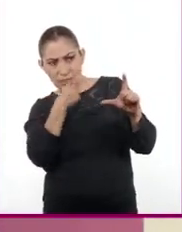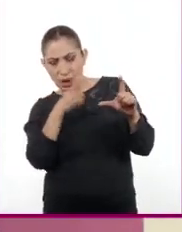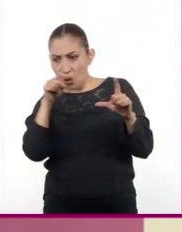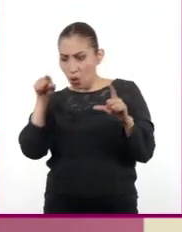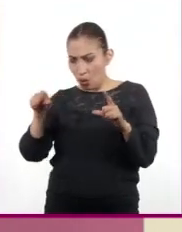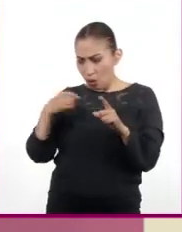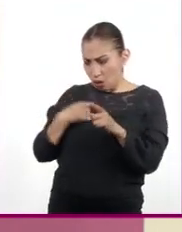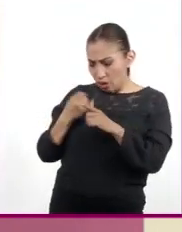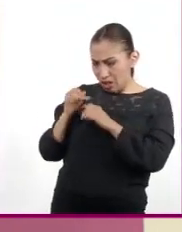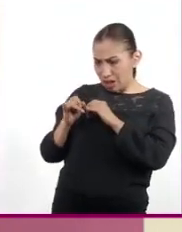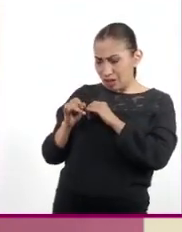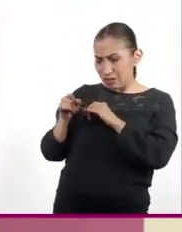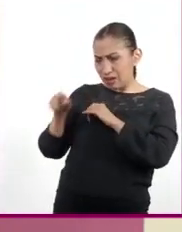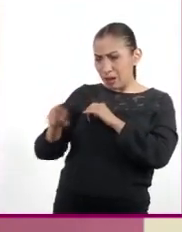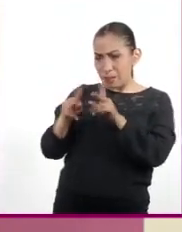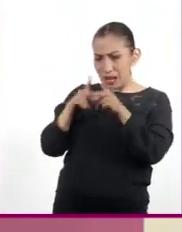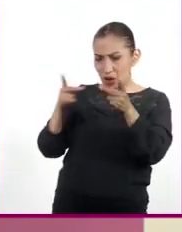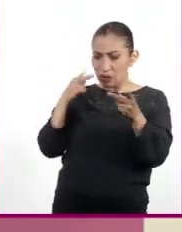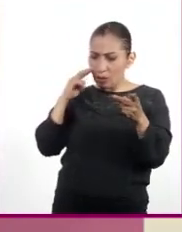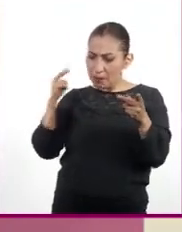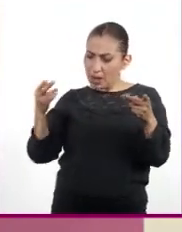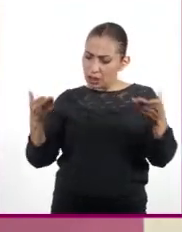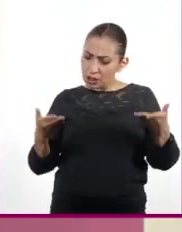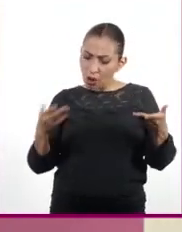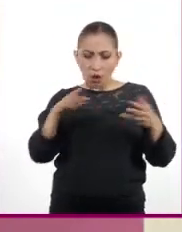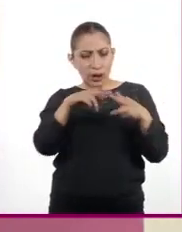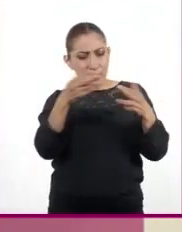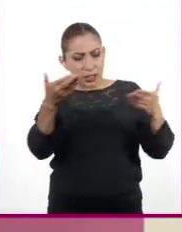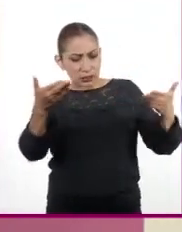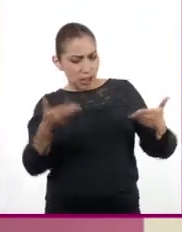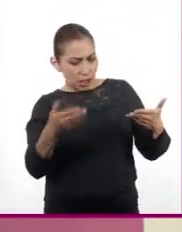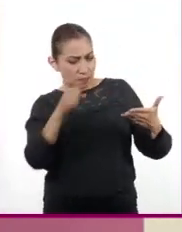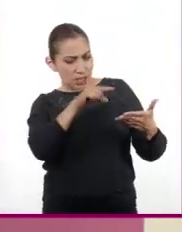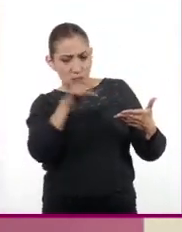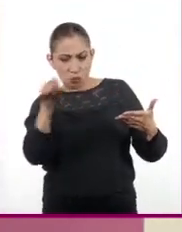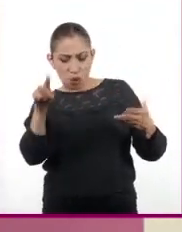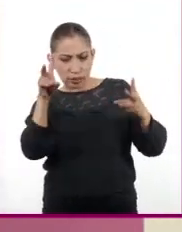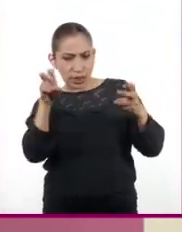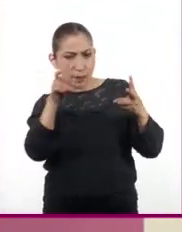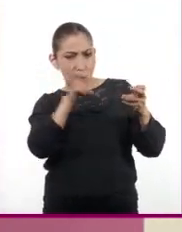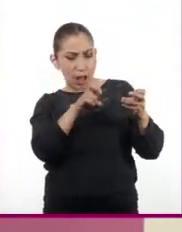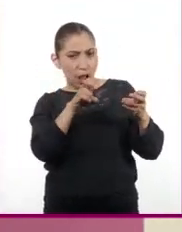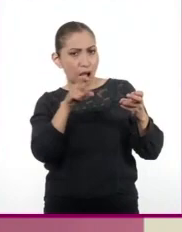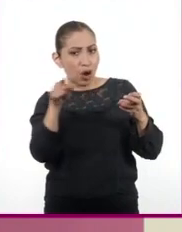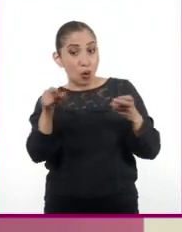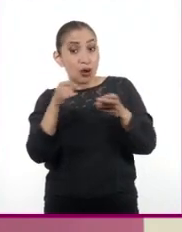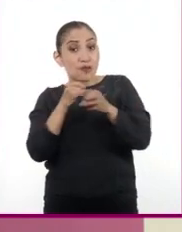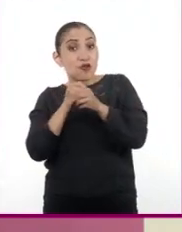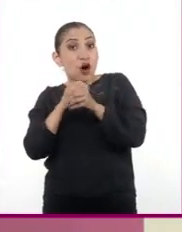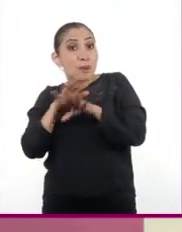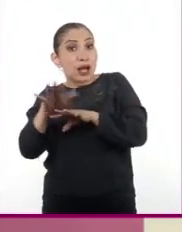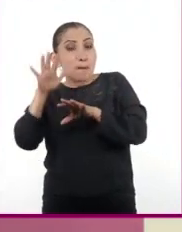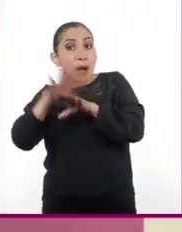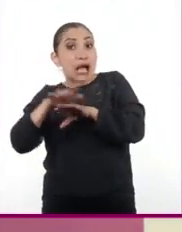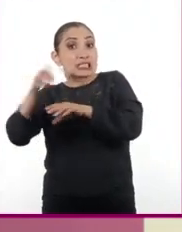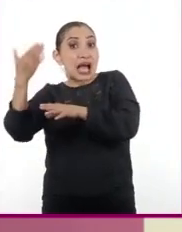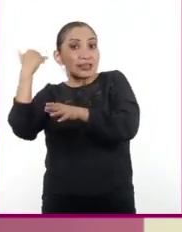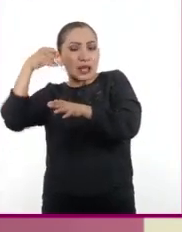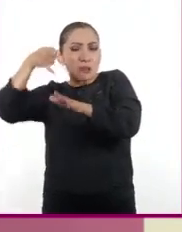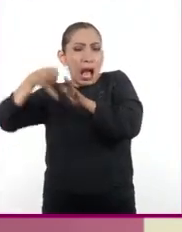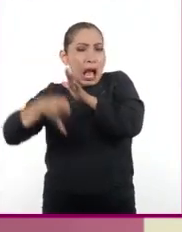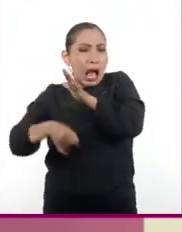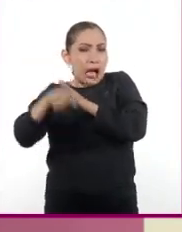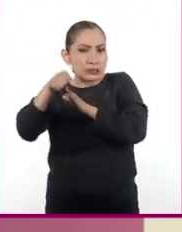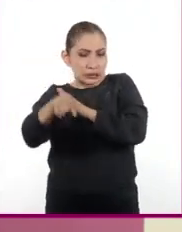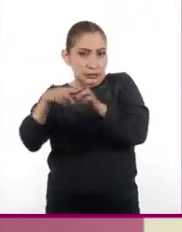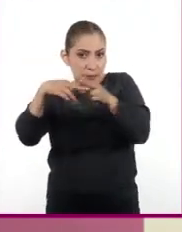a la dosis de información que da un periódico o una revista que hace reportajes con una información o una investigación más